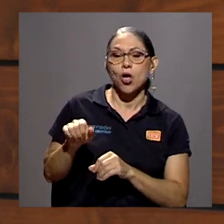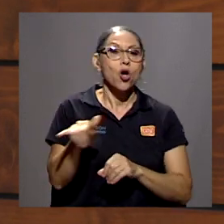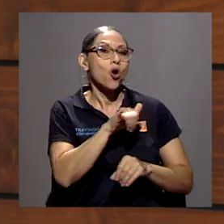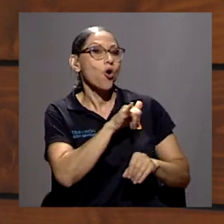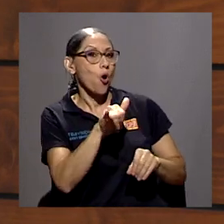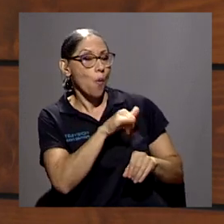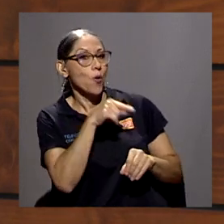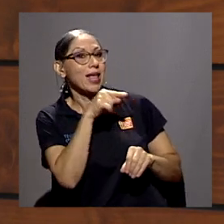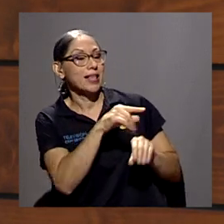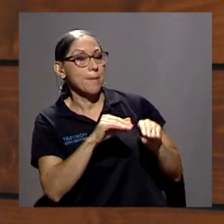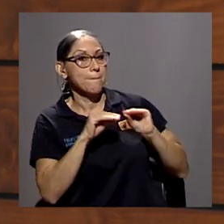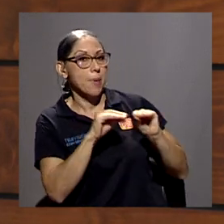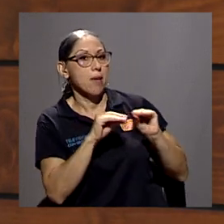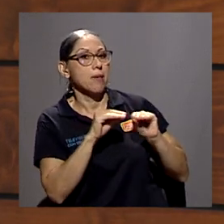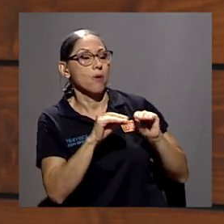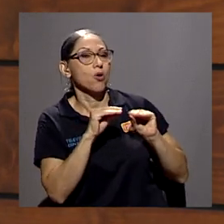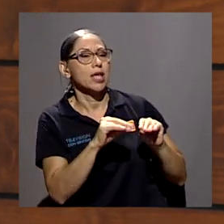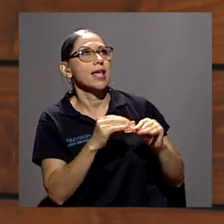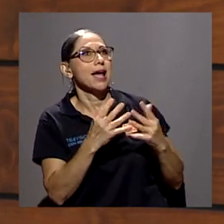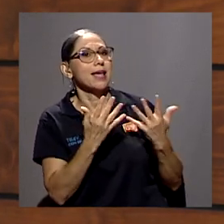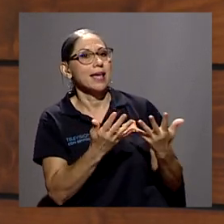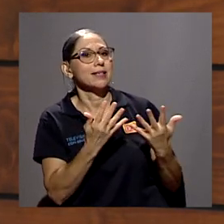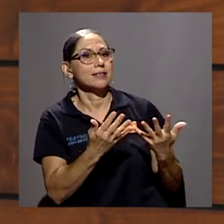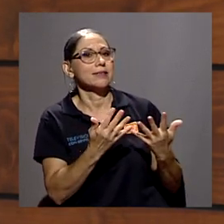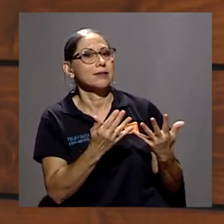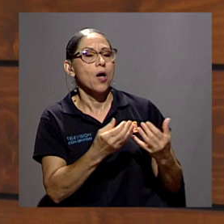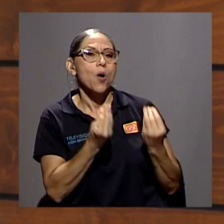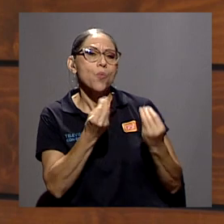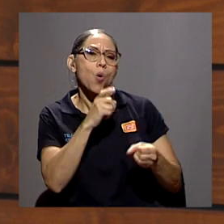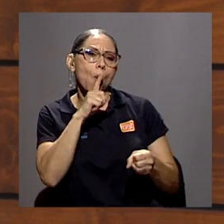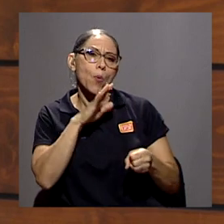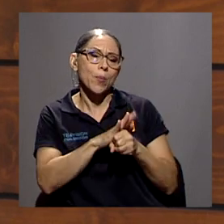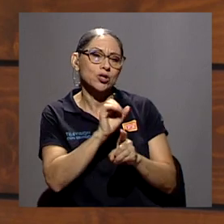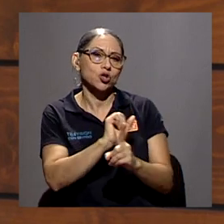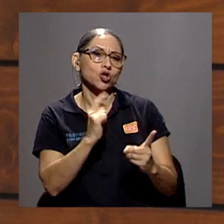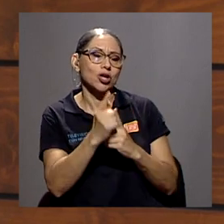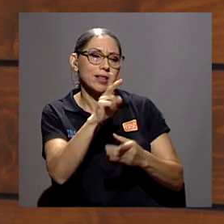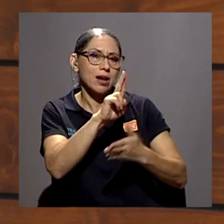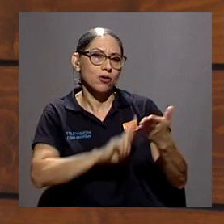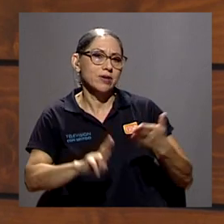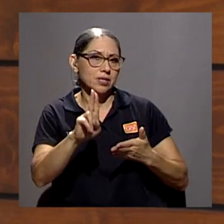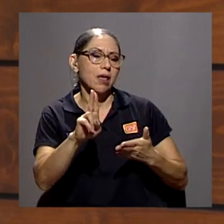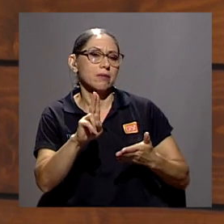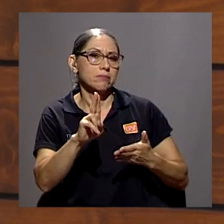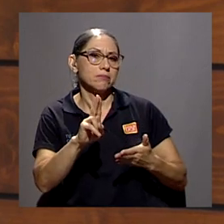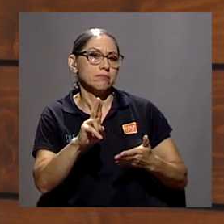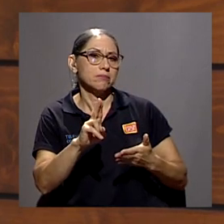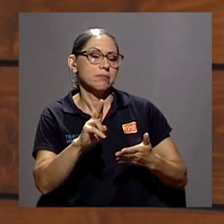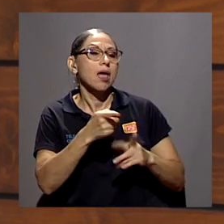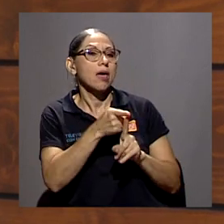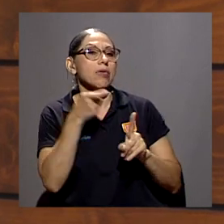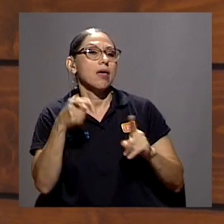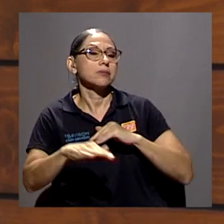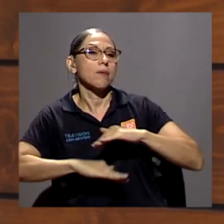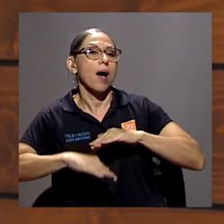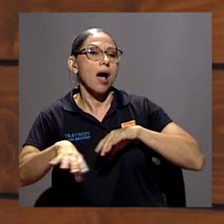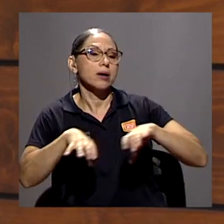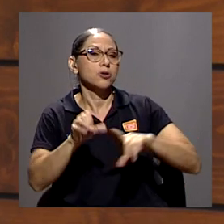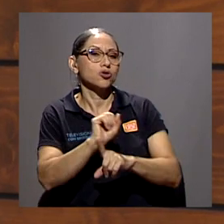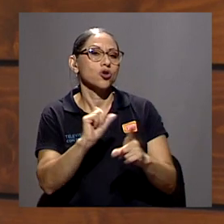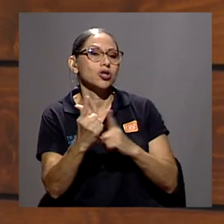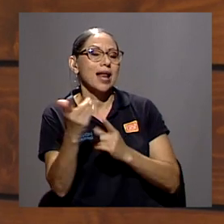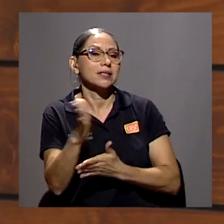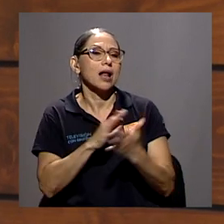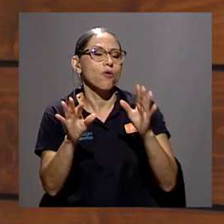brazo muy a ver muy de compromiso social de la universidad de que creo que desde la acción social se convirtió en un acto